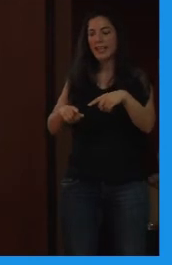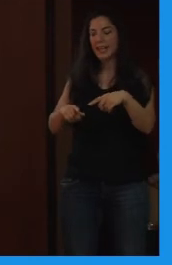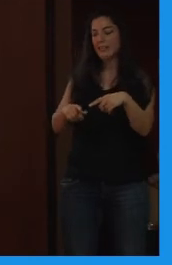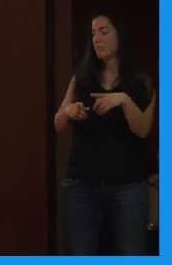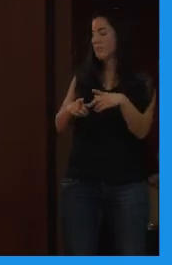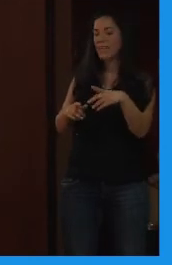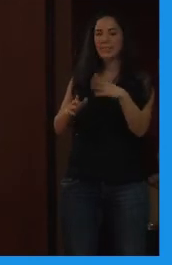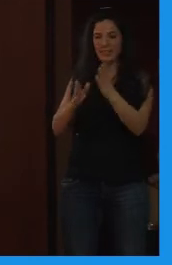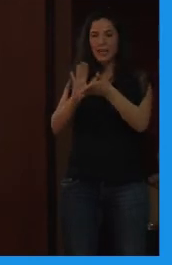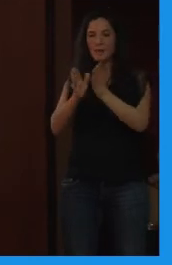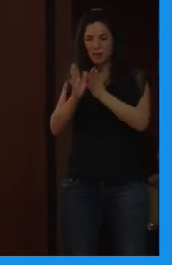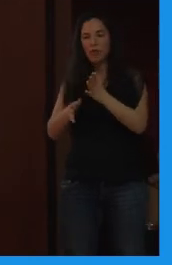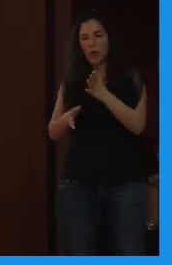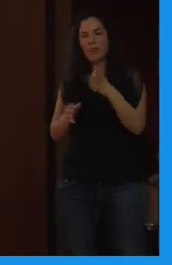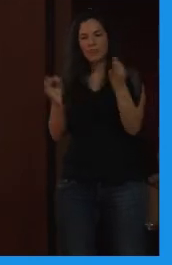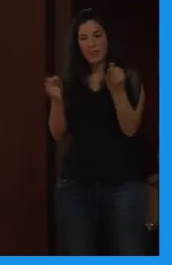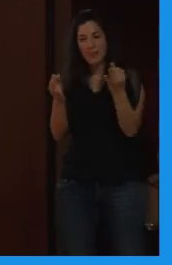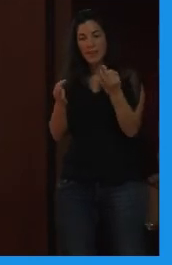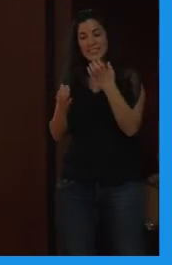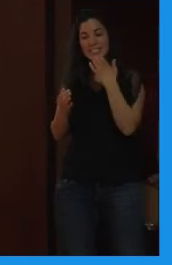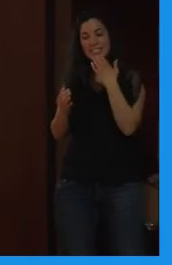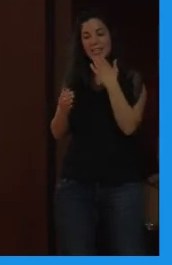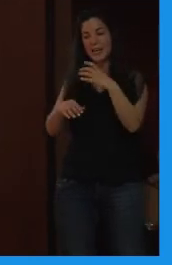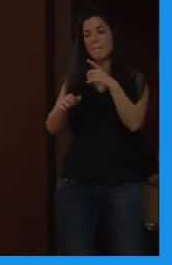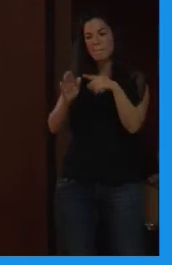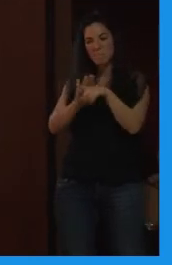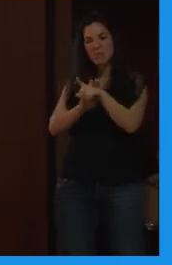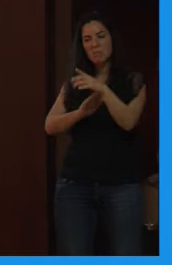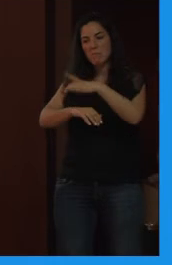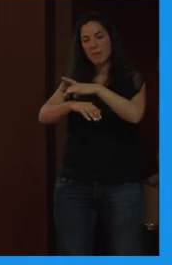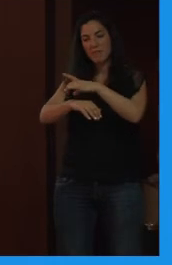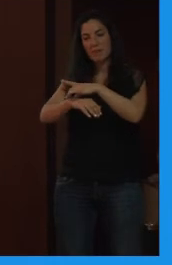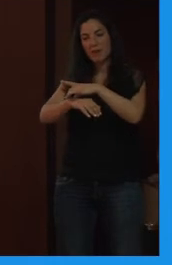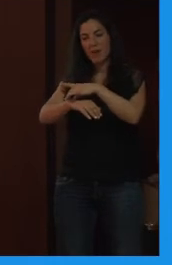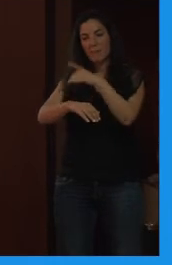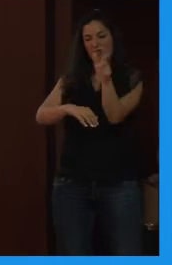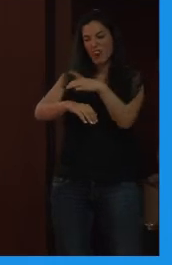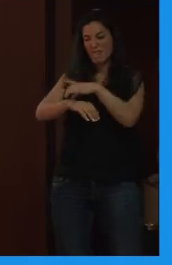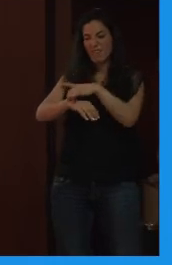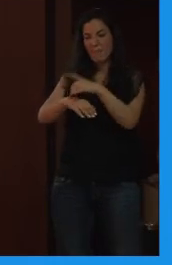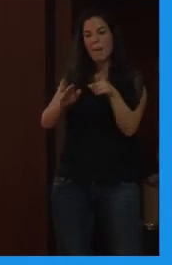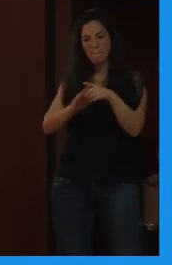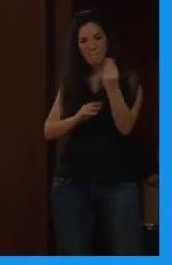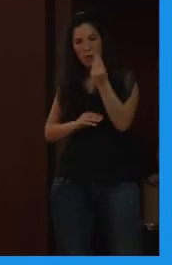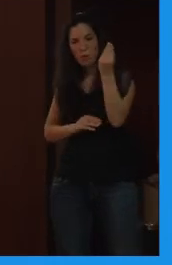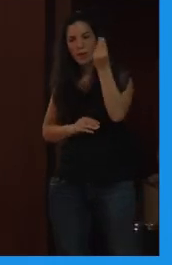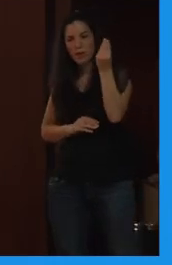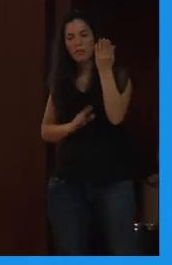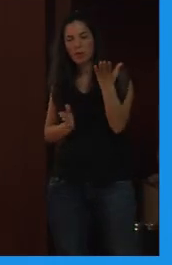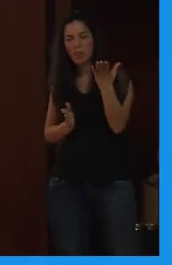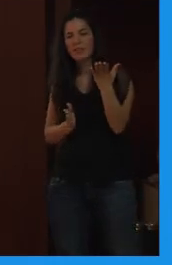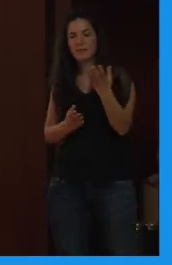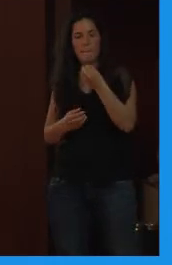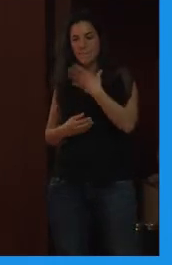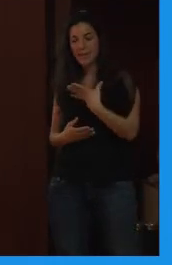el tratar y ver si mejora la paciente. Si no mejora, tampoco tiene sentido tratarla. Sí